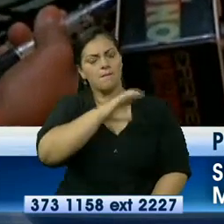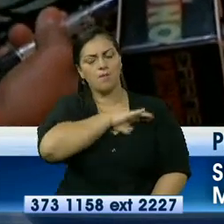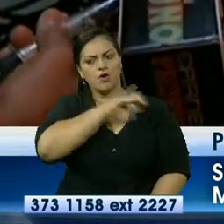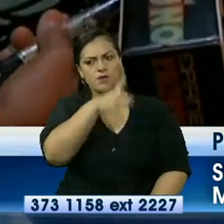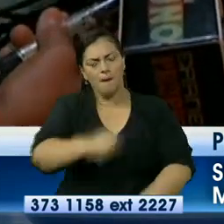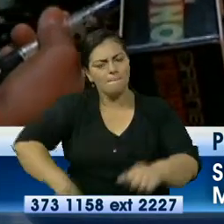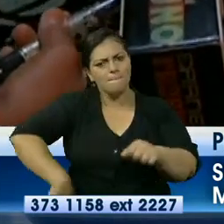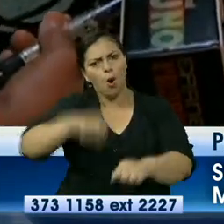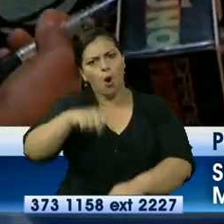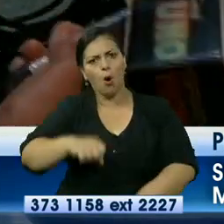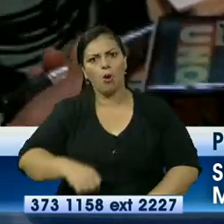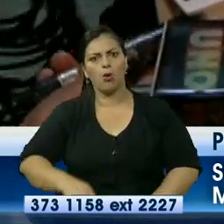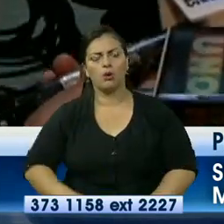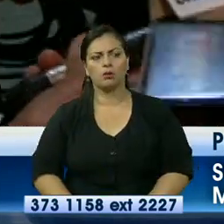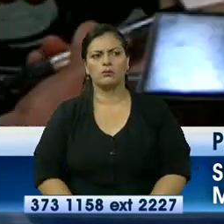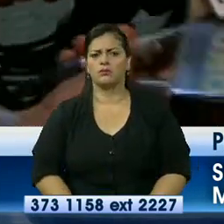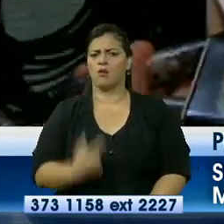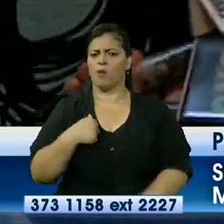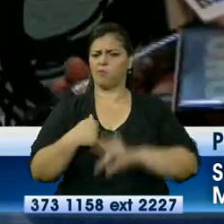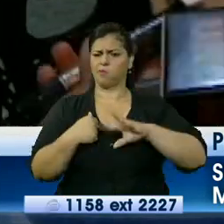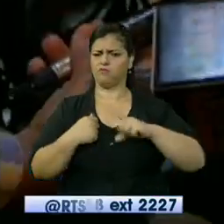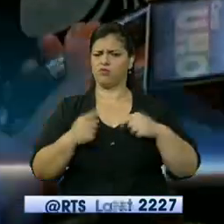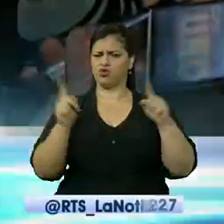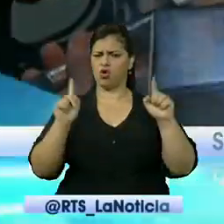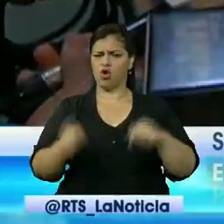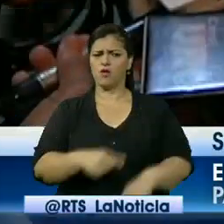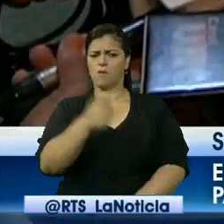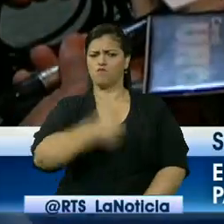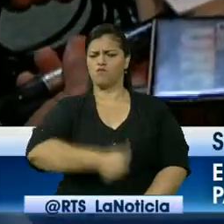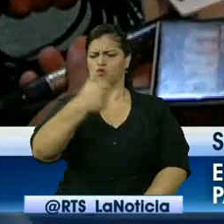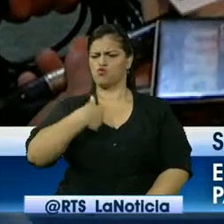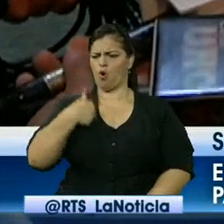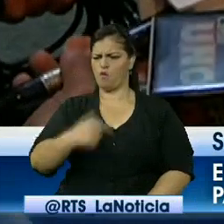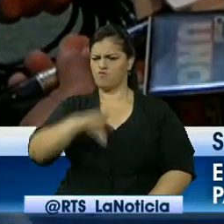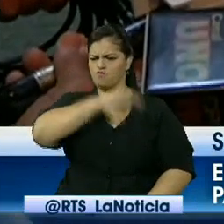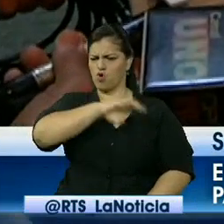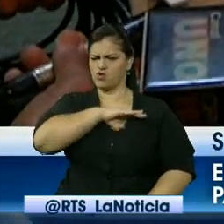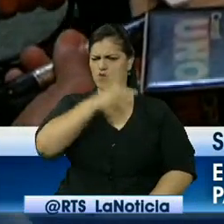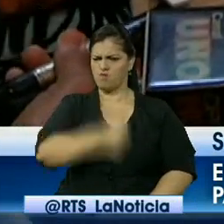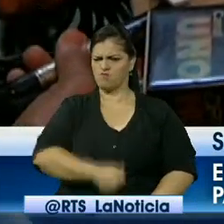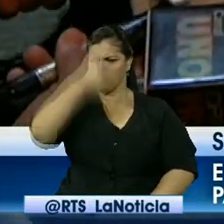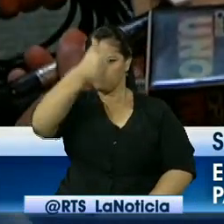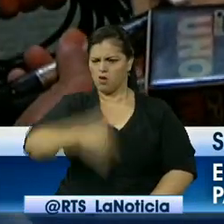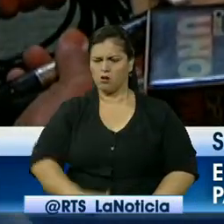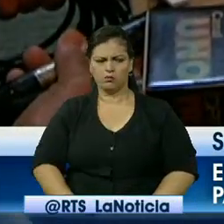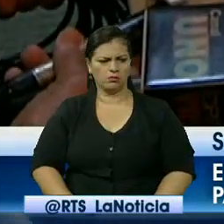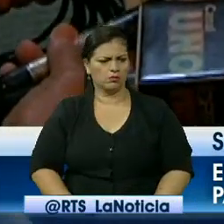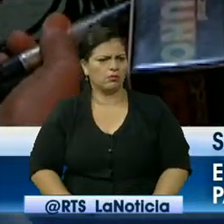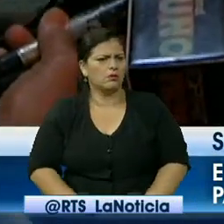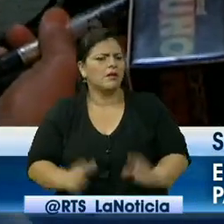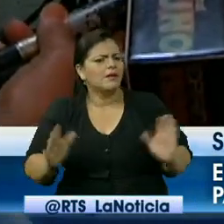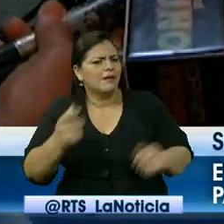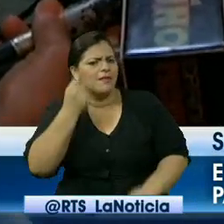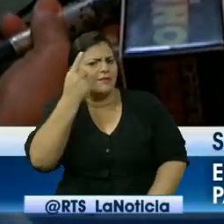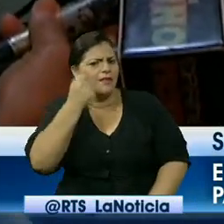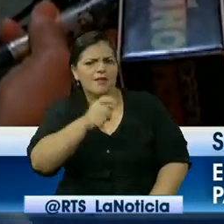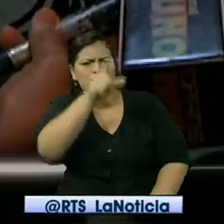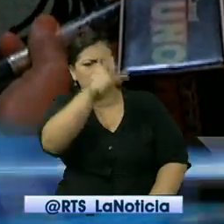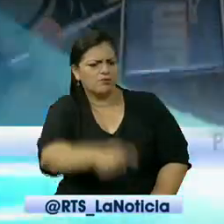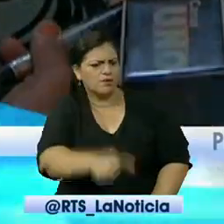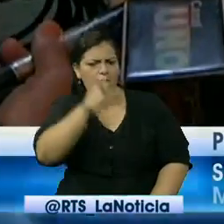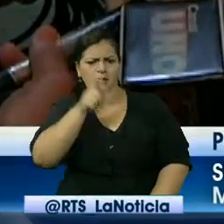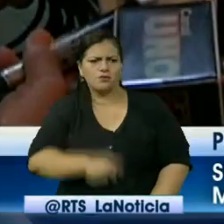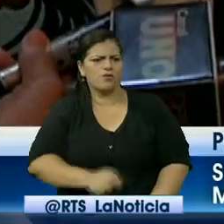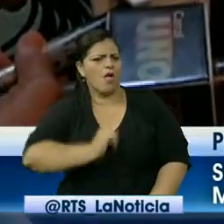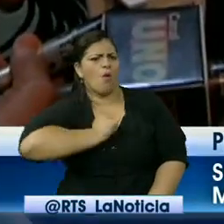delincuentes, que igual al final tienen que abusar del uniforme porque igualmente todos somos seres humanos y todos podemos aquí. Si igual se quitan el uniforme